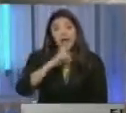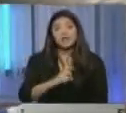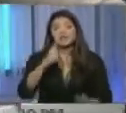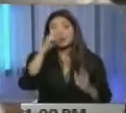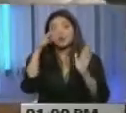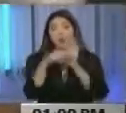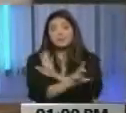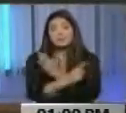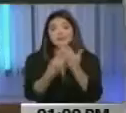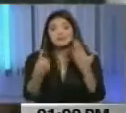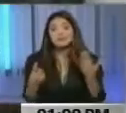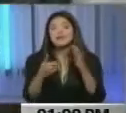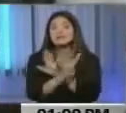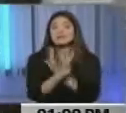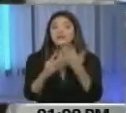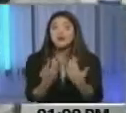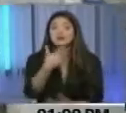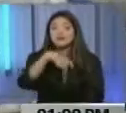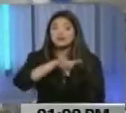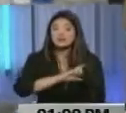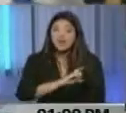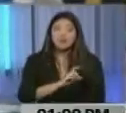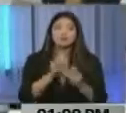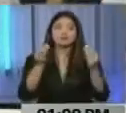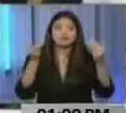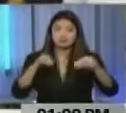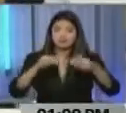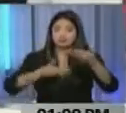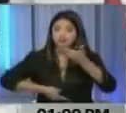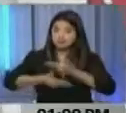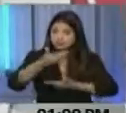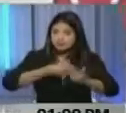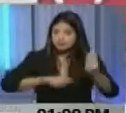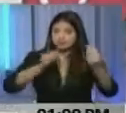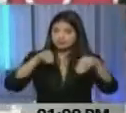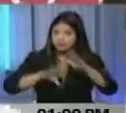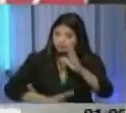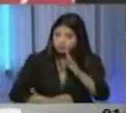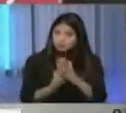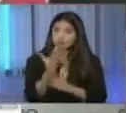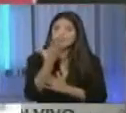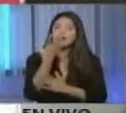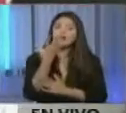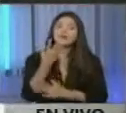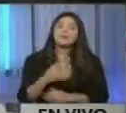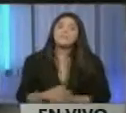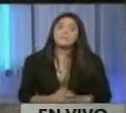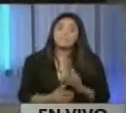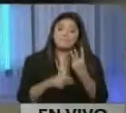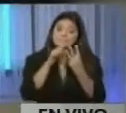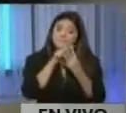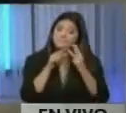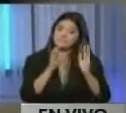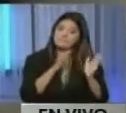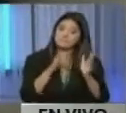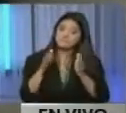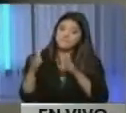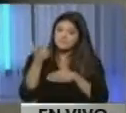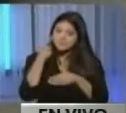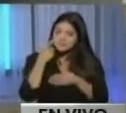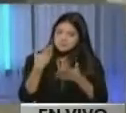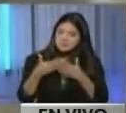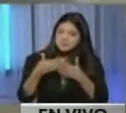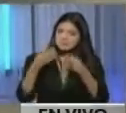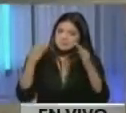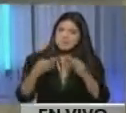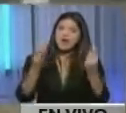2016, el 19 de enero, la mesa de negociaciones conviene la creación de un mecanismo tripartito para el monitoreo y la